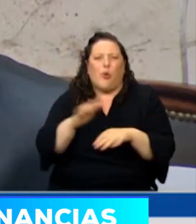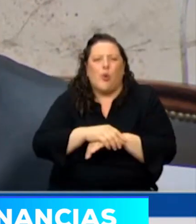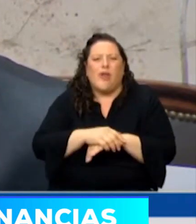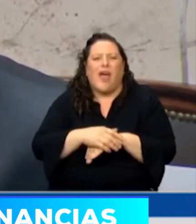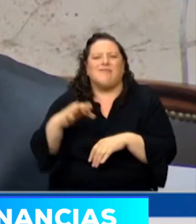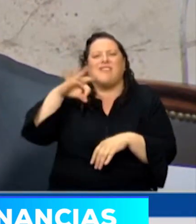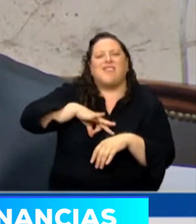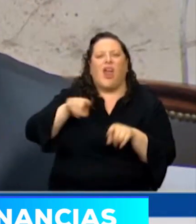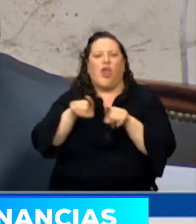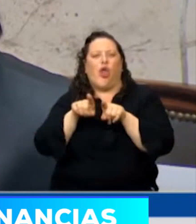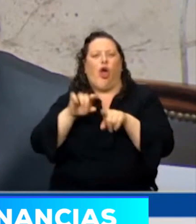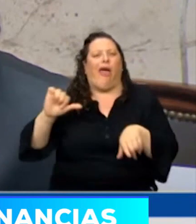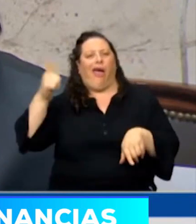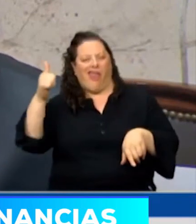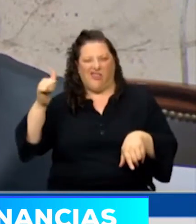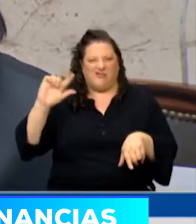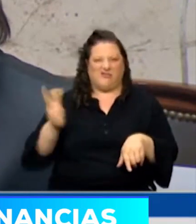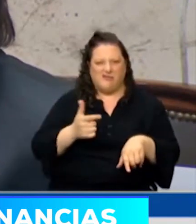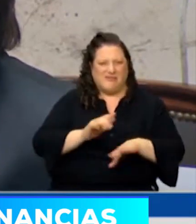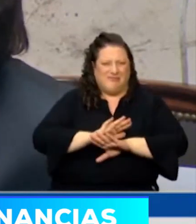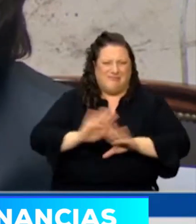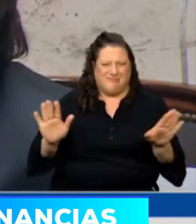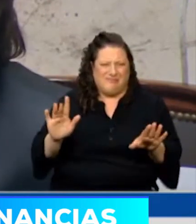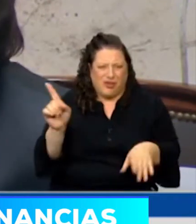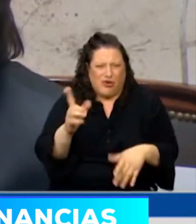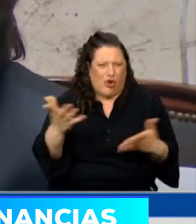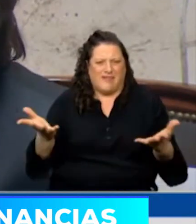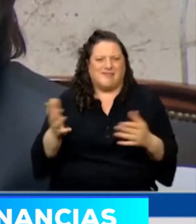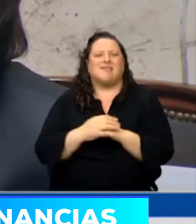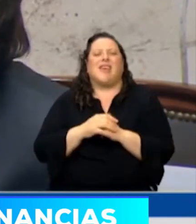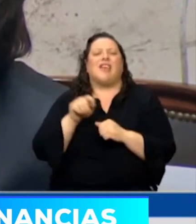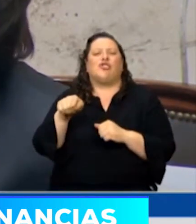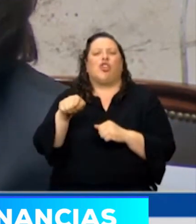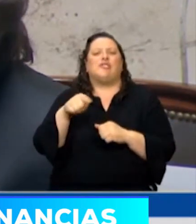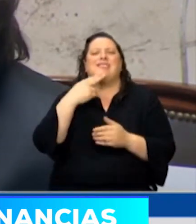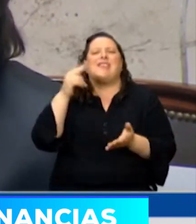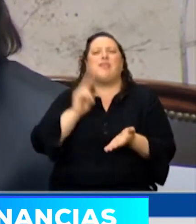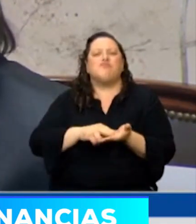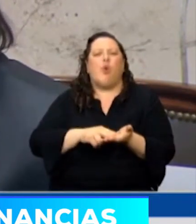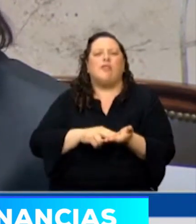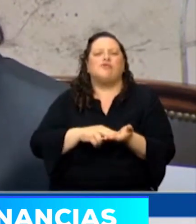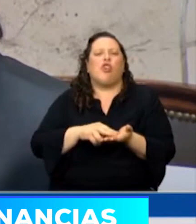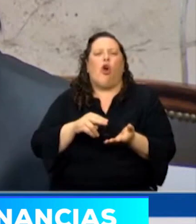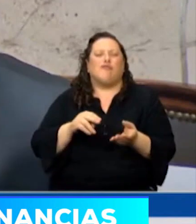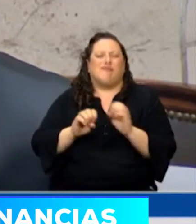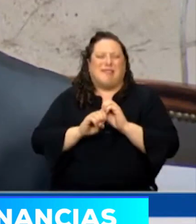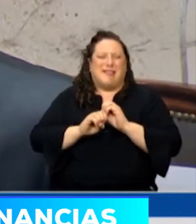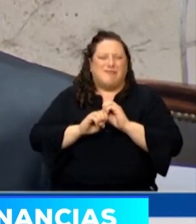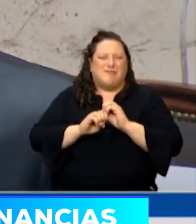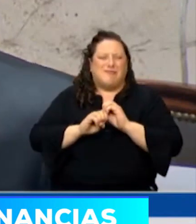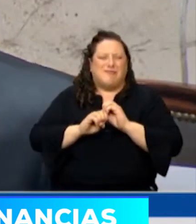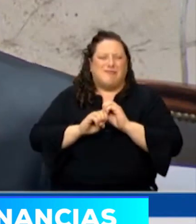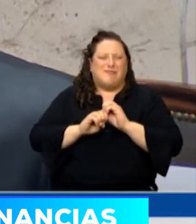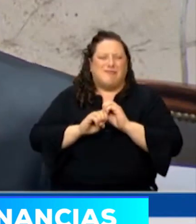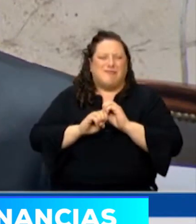como ganancia, lo cual es un delirio total y por lo tanto, digamos, o sea, este impuesto además es inmundo y por ende tiene que ser eliminado.